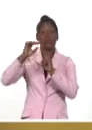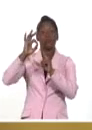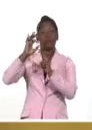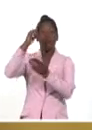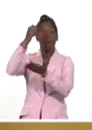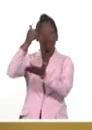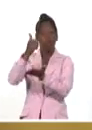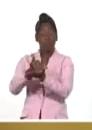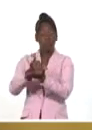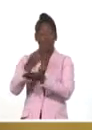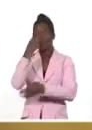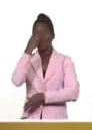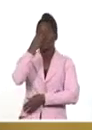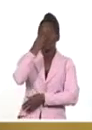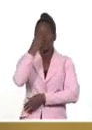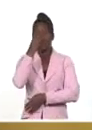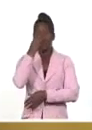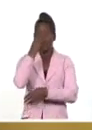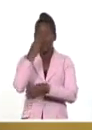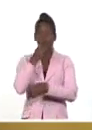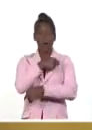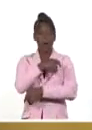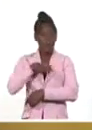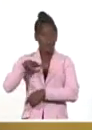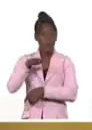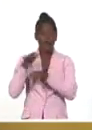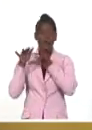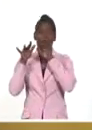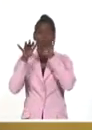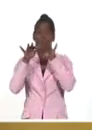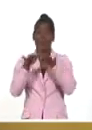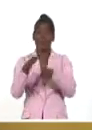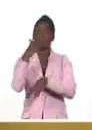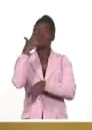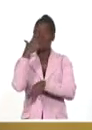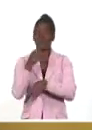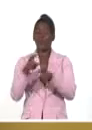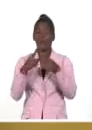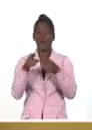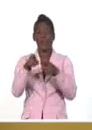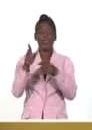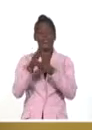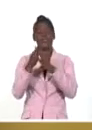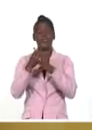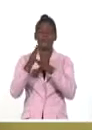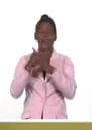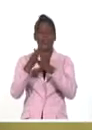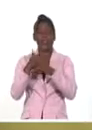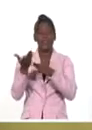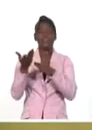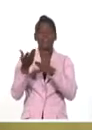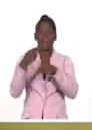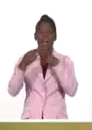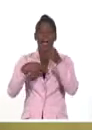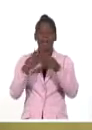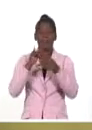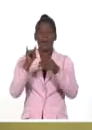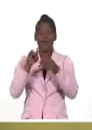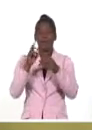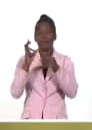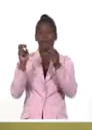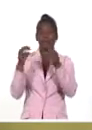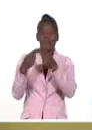gran acogida del público. Un colectivo que acoge artistas de varias generaciones quienes imponen su estilo en las presentaciones con